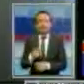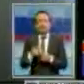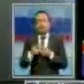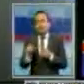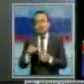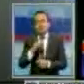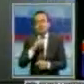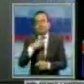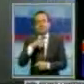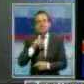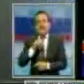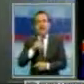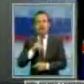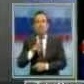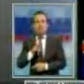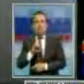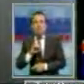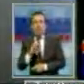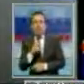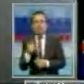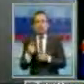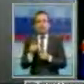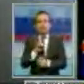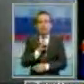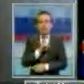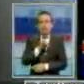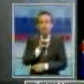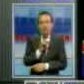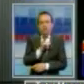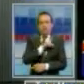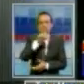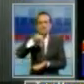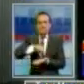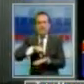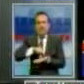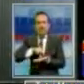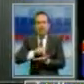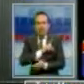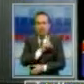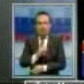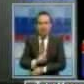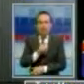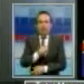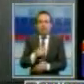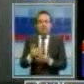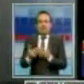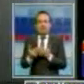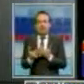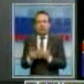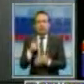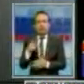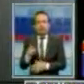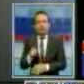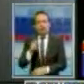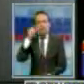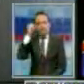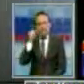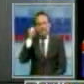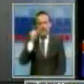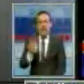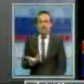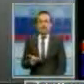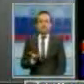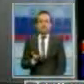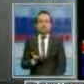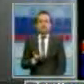que de alguna forma él se siente cada día menos UDI, o se va al centro de ¿cómo se llama?, de estudio del presidente